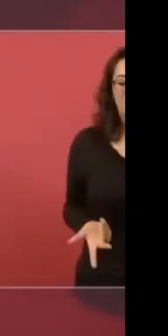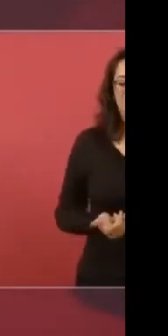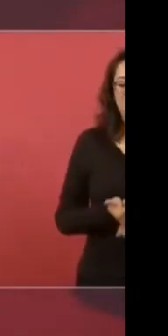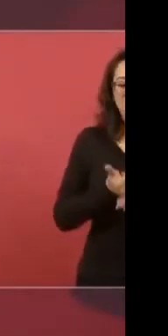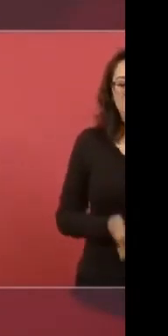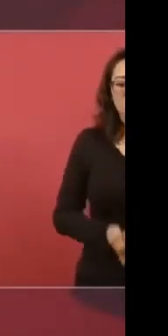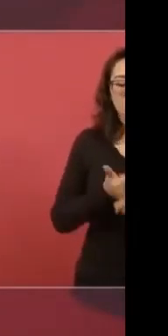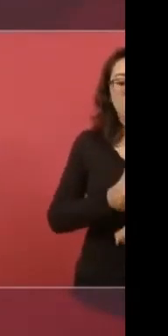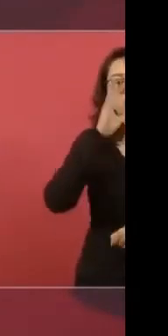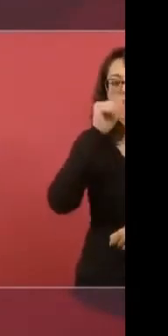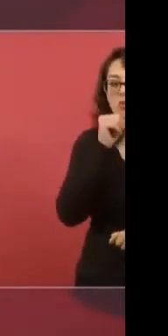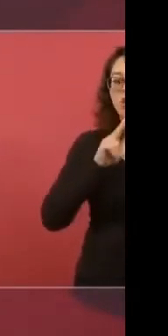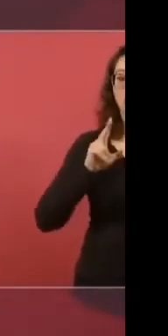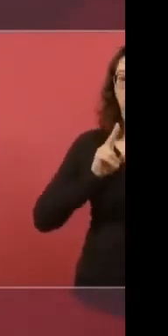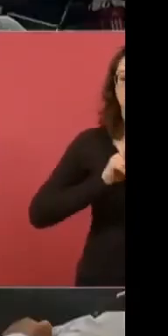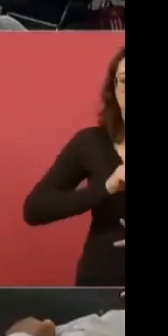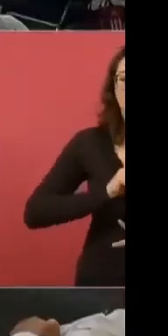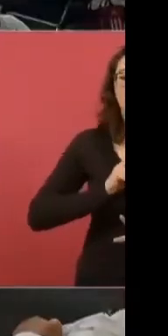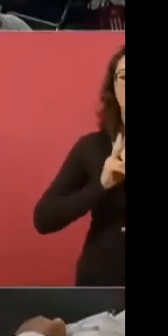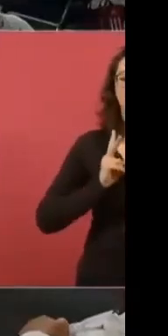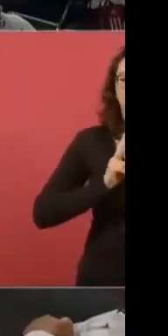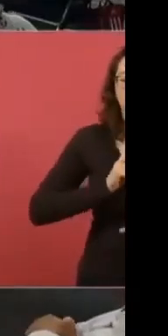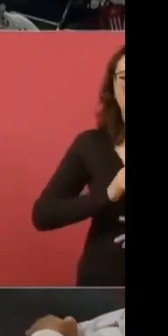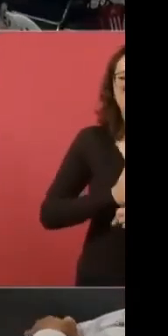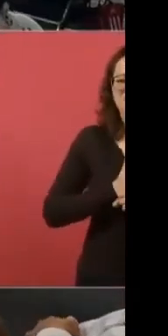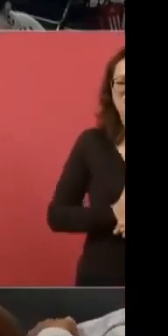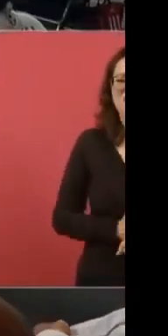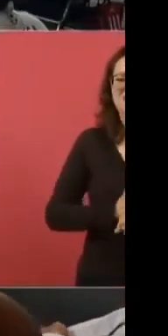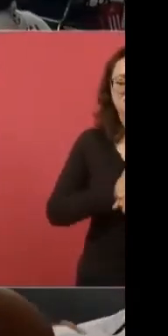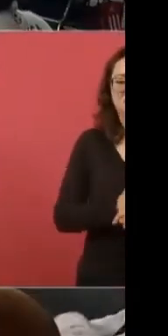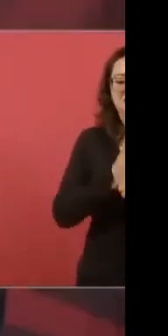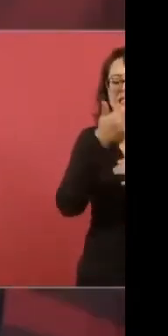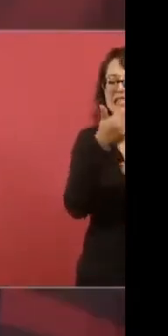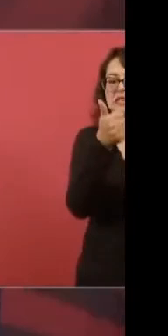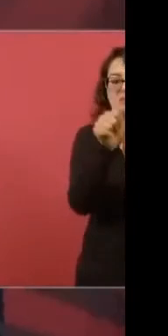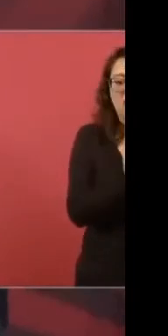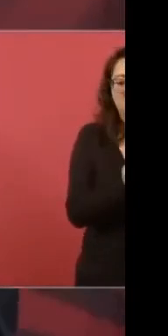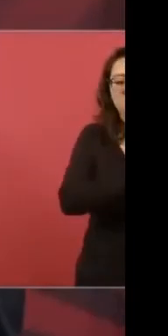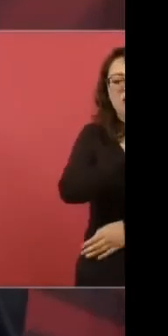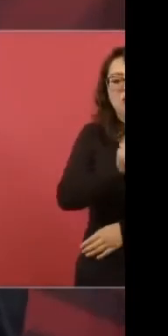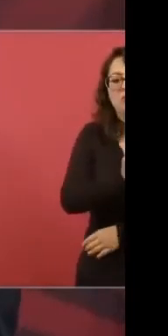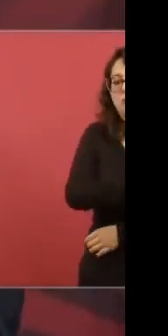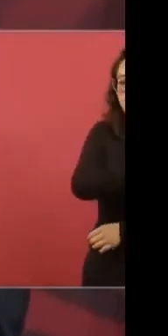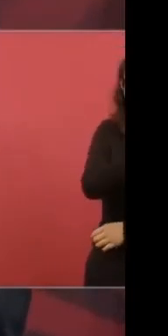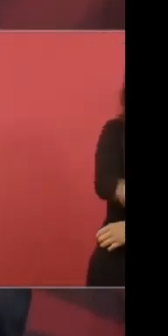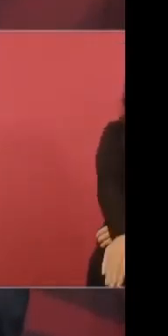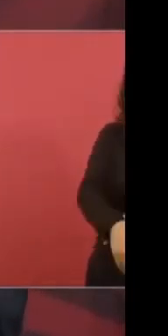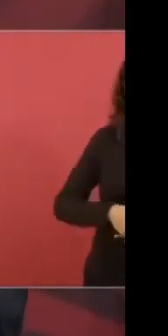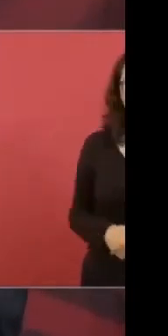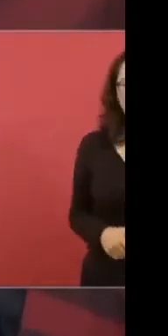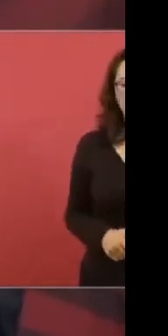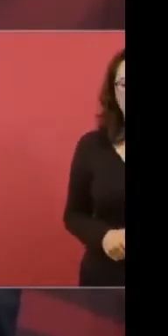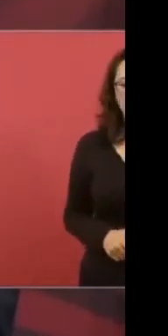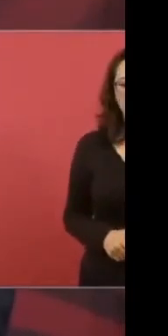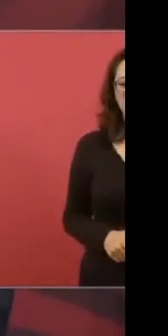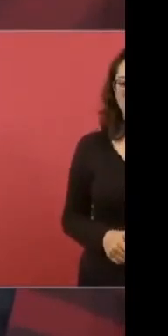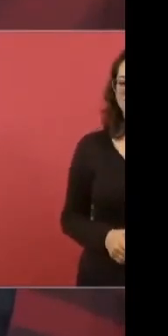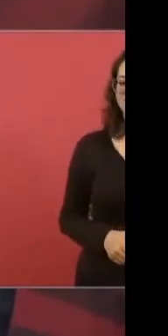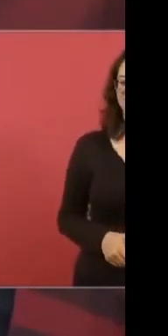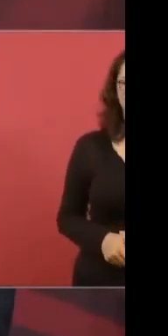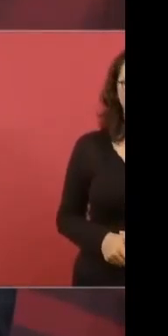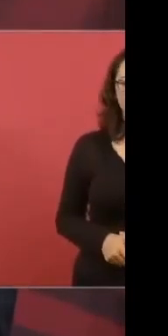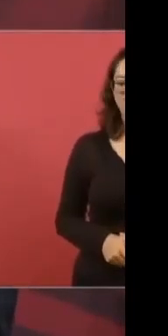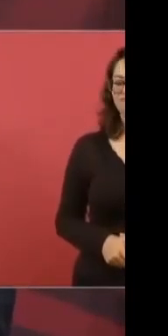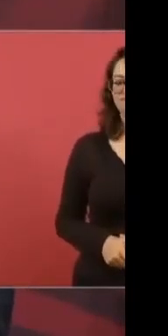en la cultura del narco es algo privilegioso o privilegiado Perdón Es algo que te enriquece